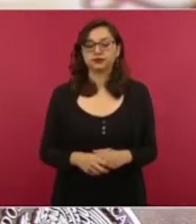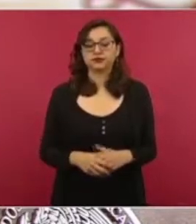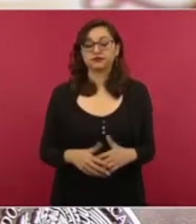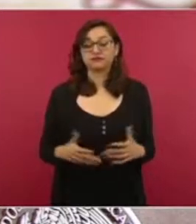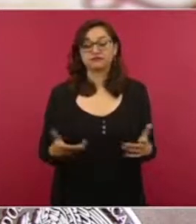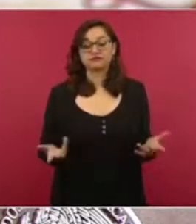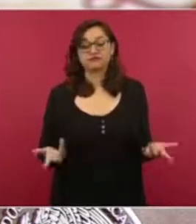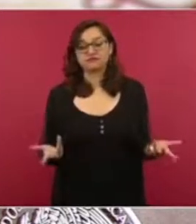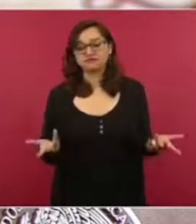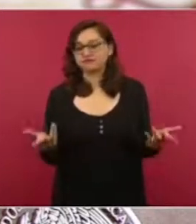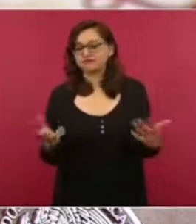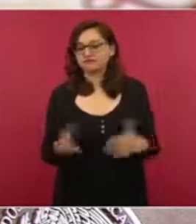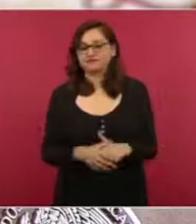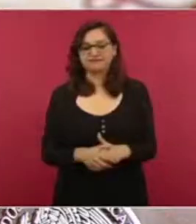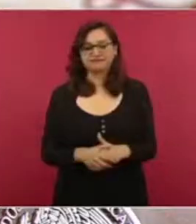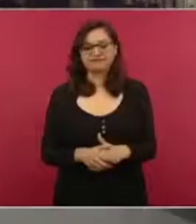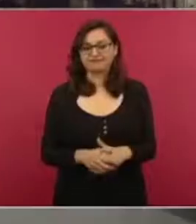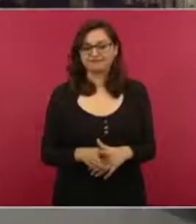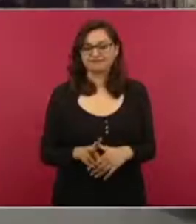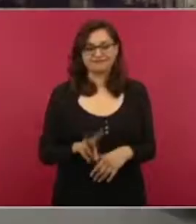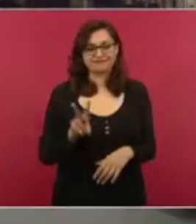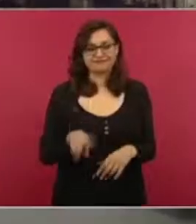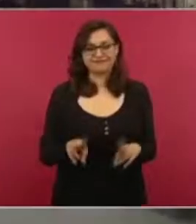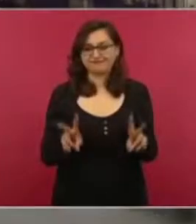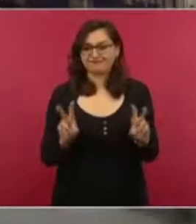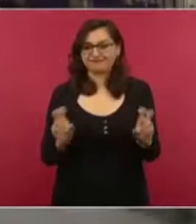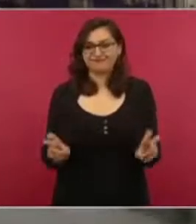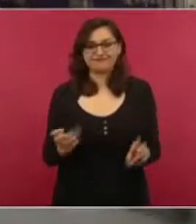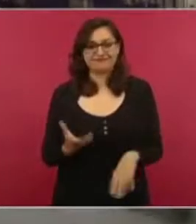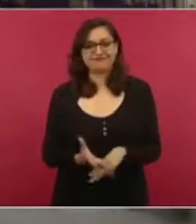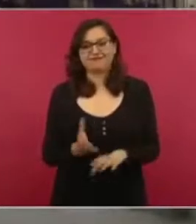esto es importantísimo.